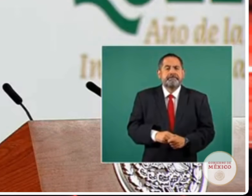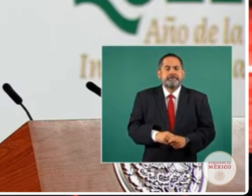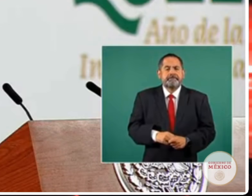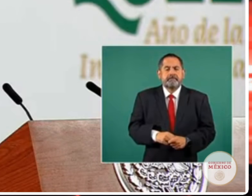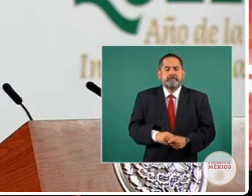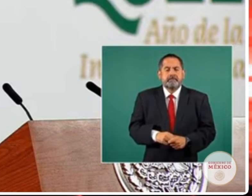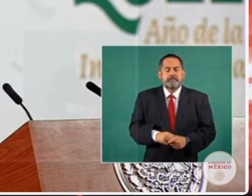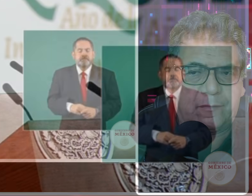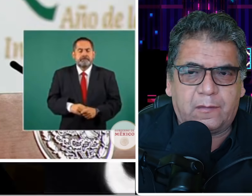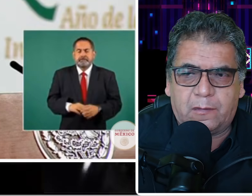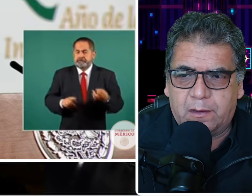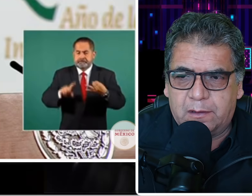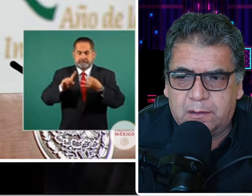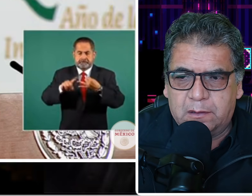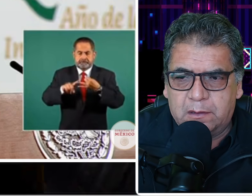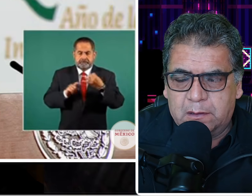Dos,